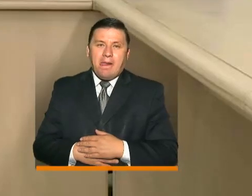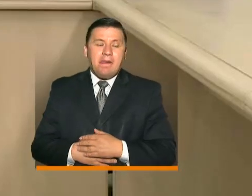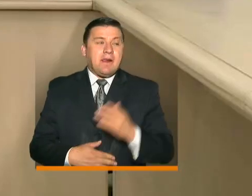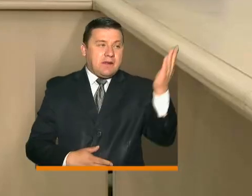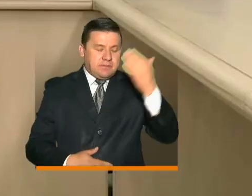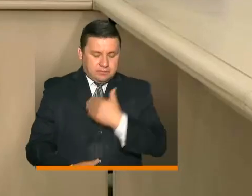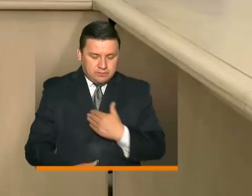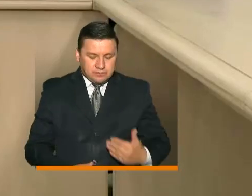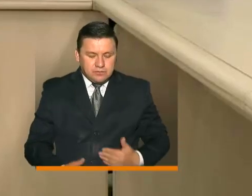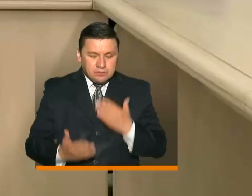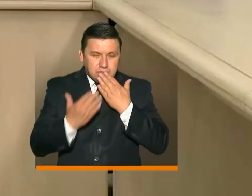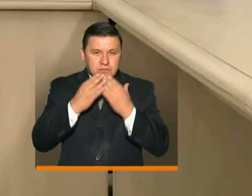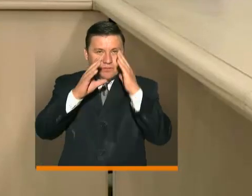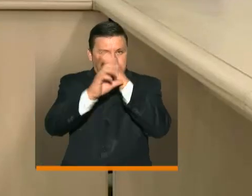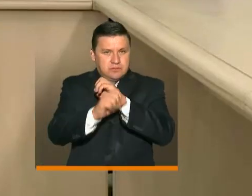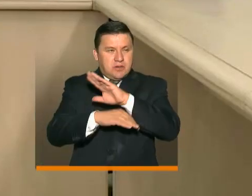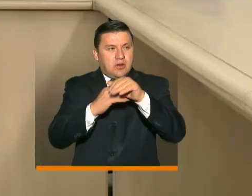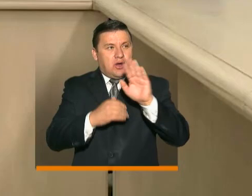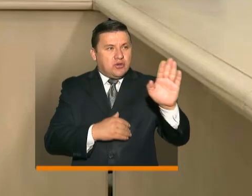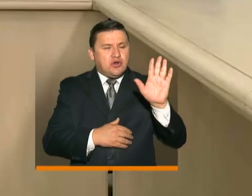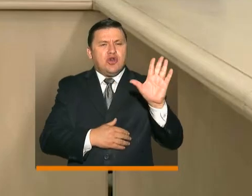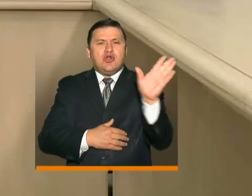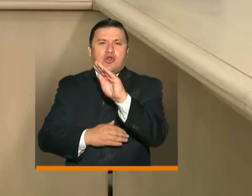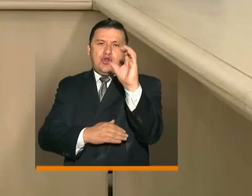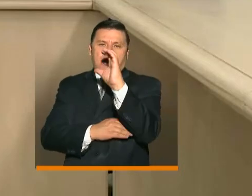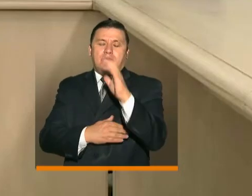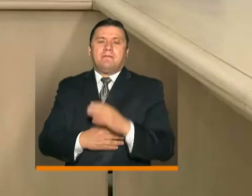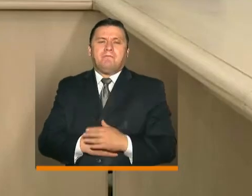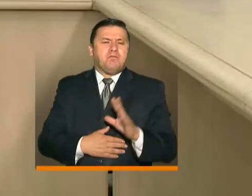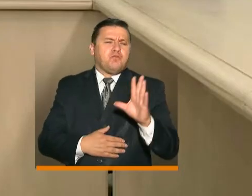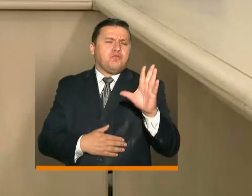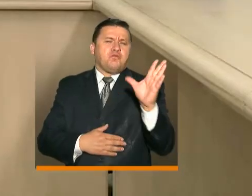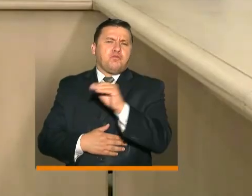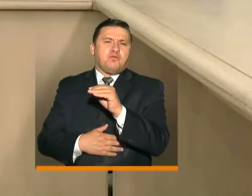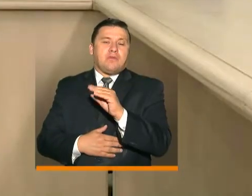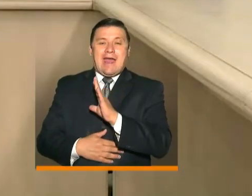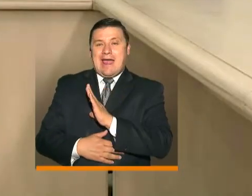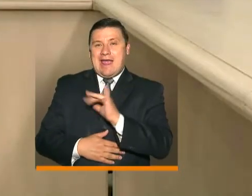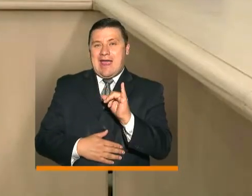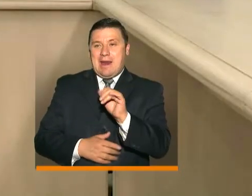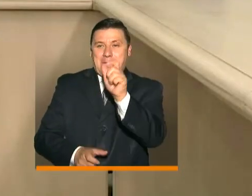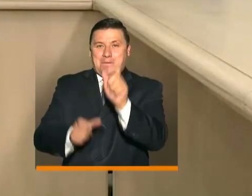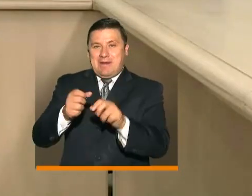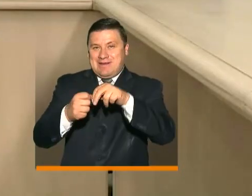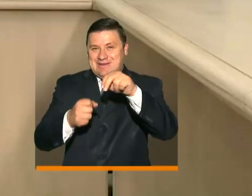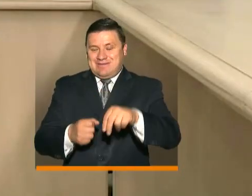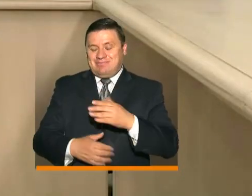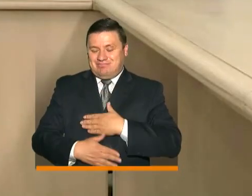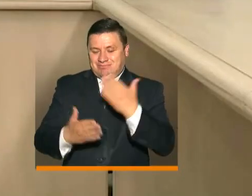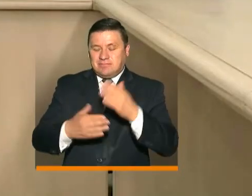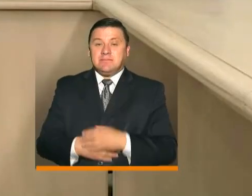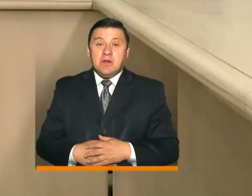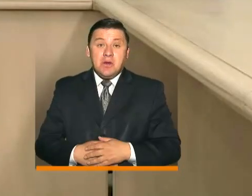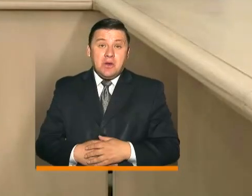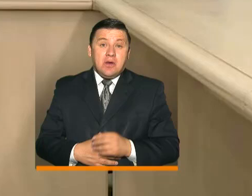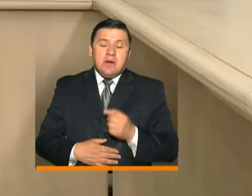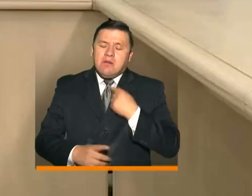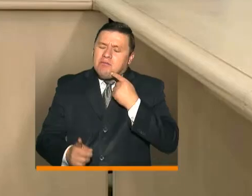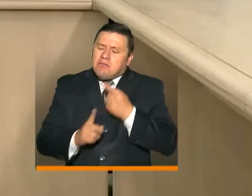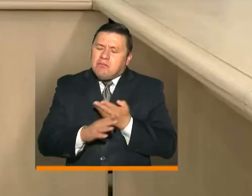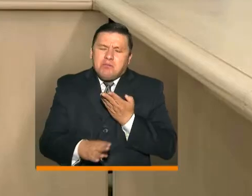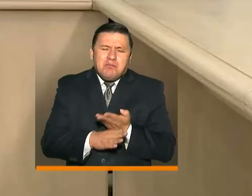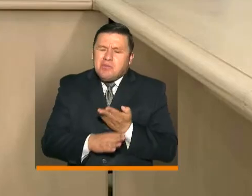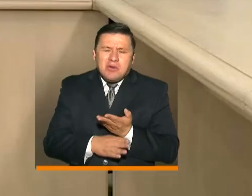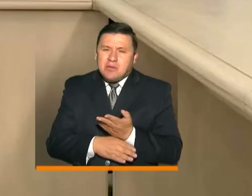Señor presidente, buenas noches para usted, para todos los colombianos, para todos los caleños y caleñas. Nuestro gran